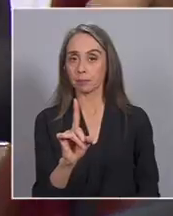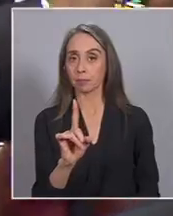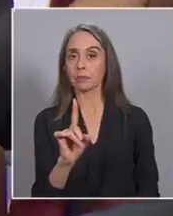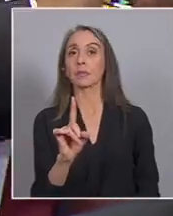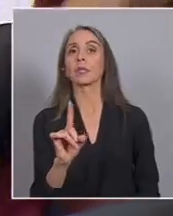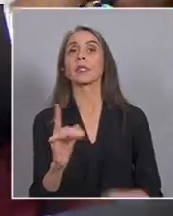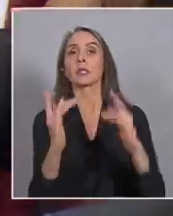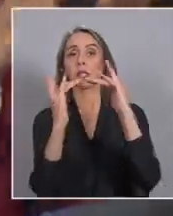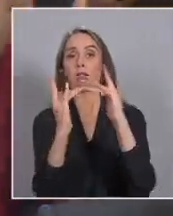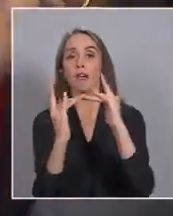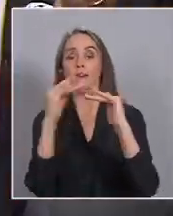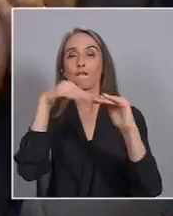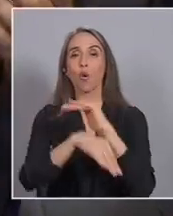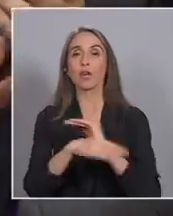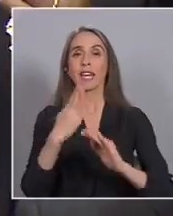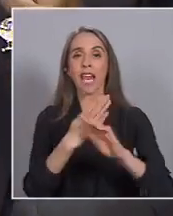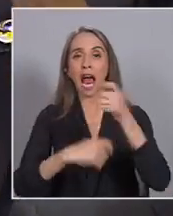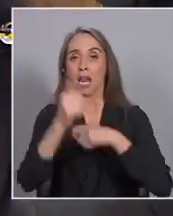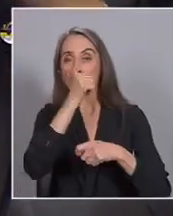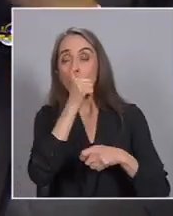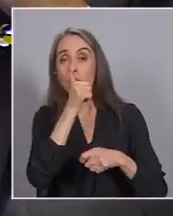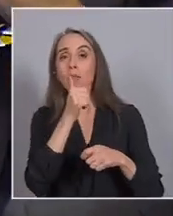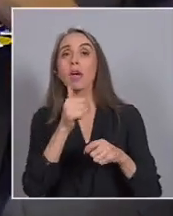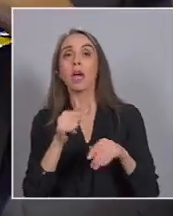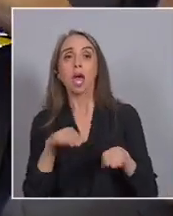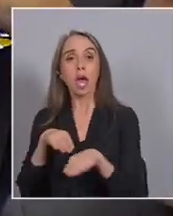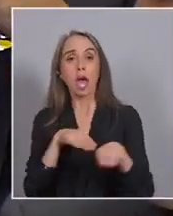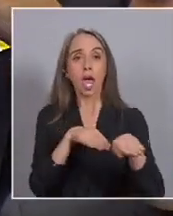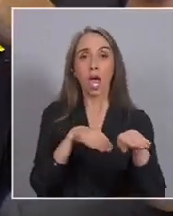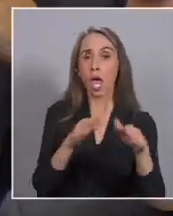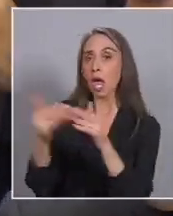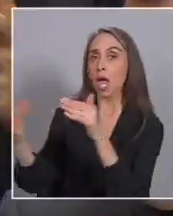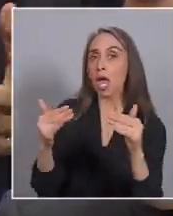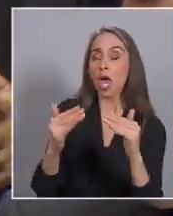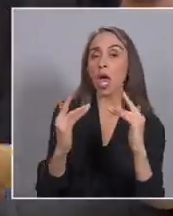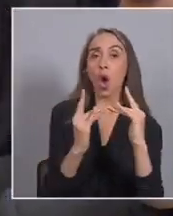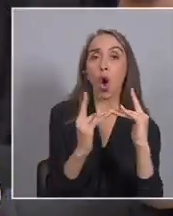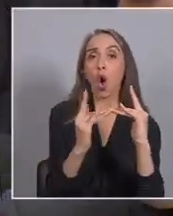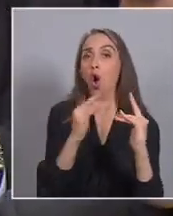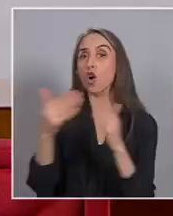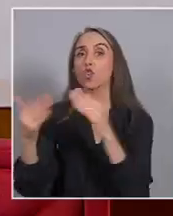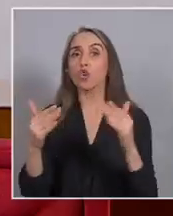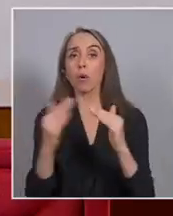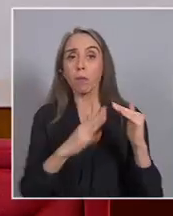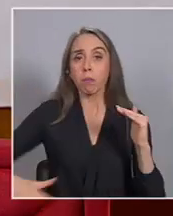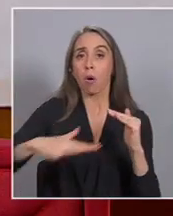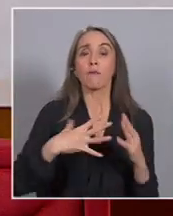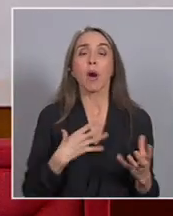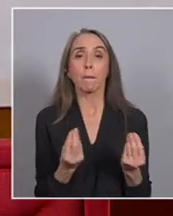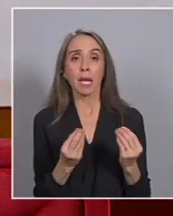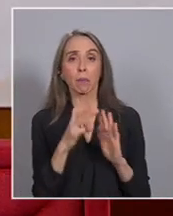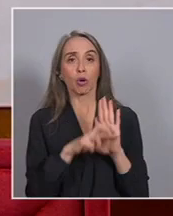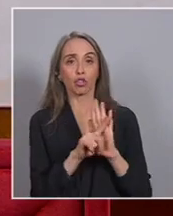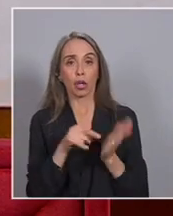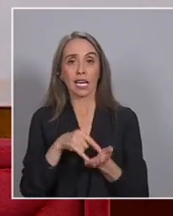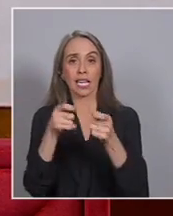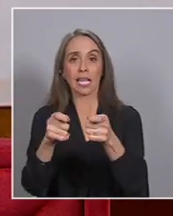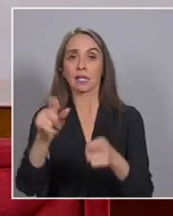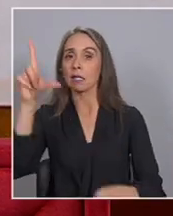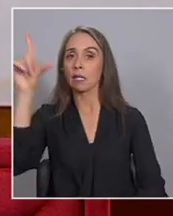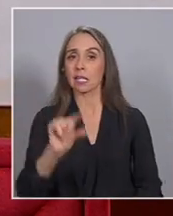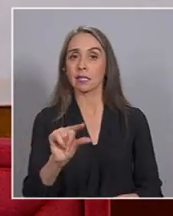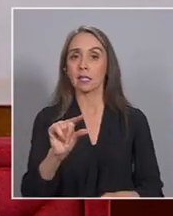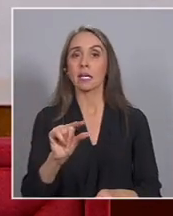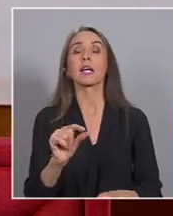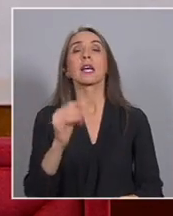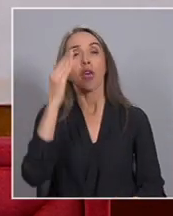Y en el caso de los funerales, en donde hay bandas que atemorizan y paralizan a las comunidades, presentaremos un proyecto de ley para restringir estas prácticas,